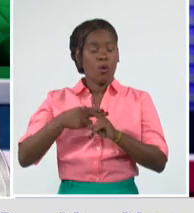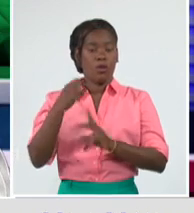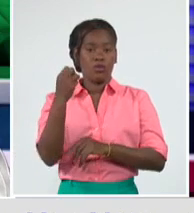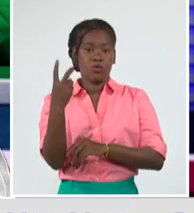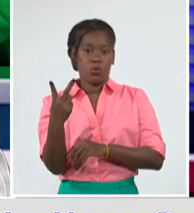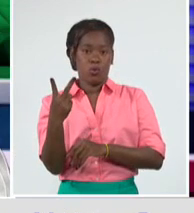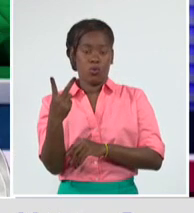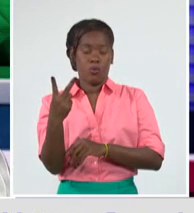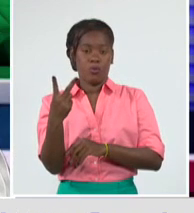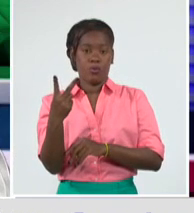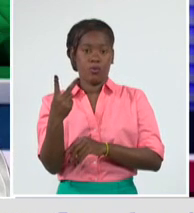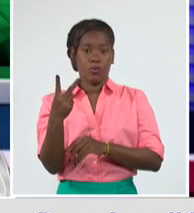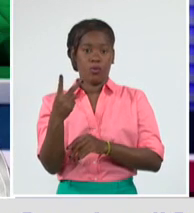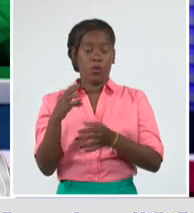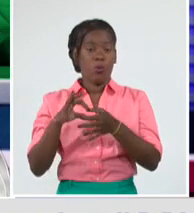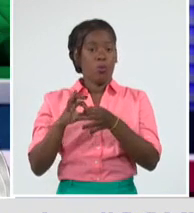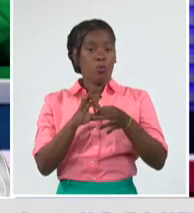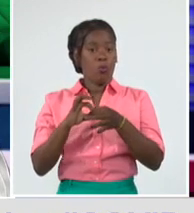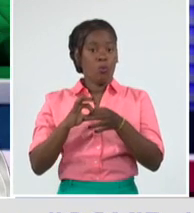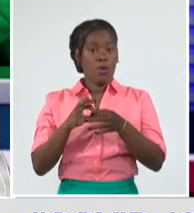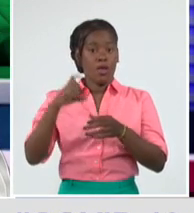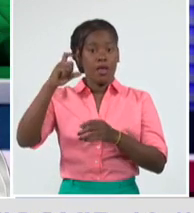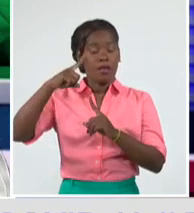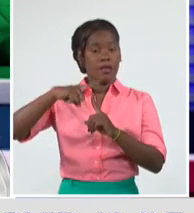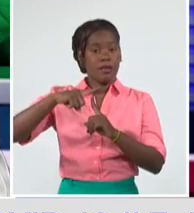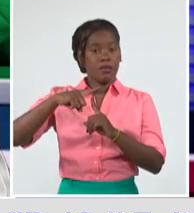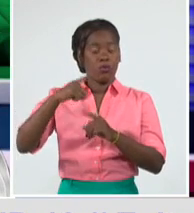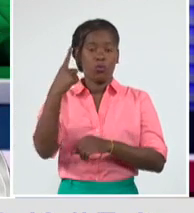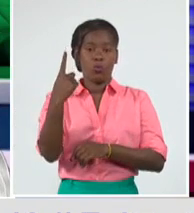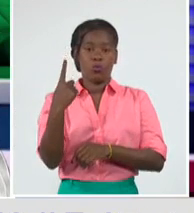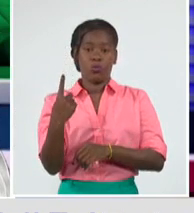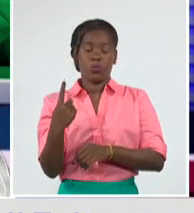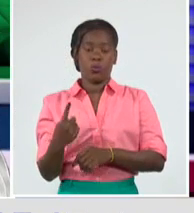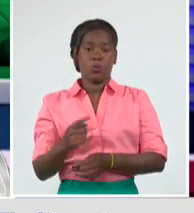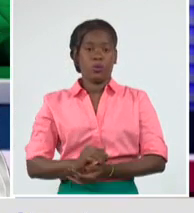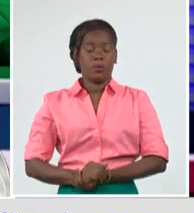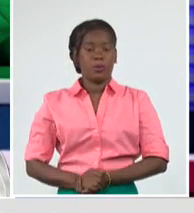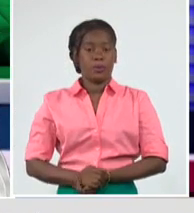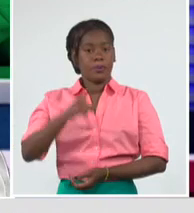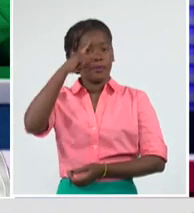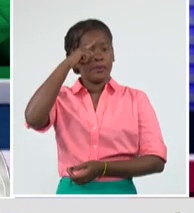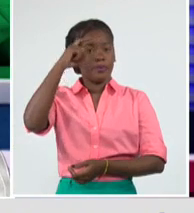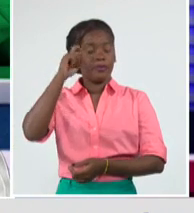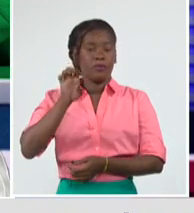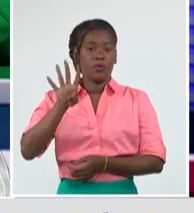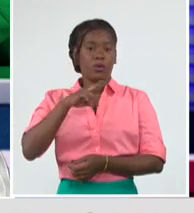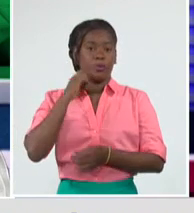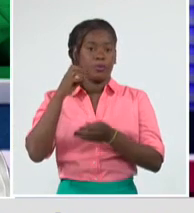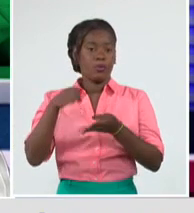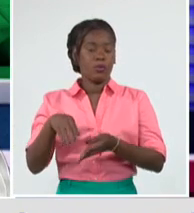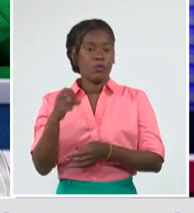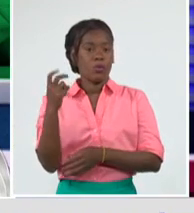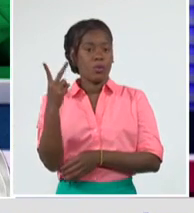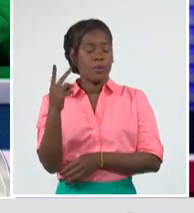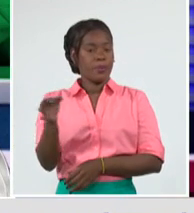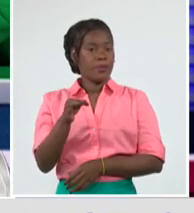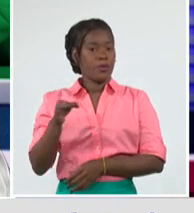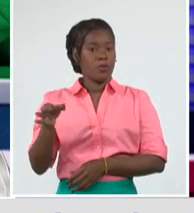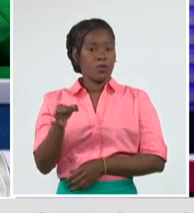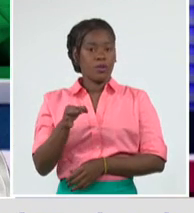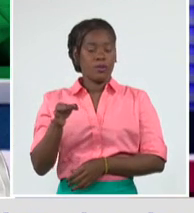Cristóbal, un fallecido de cada uno de ellos. En Santi Espíritu fallecen 4 personas, 2 del municipio